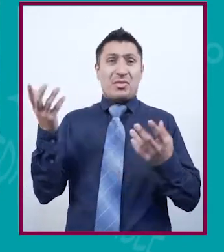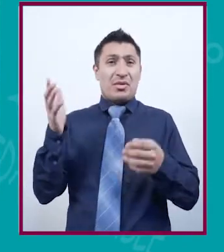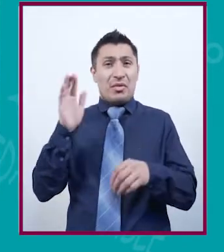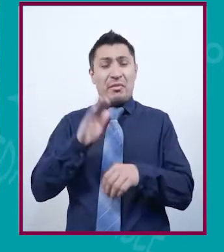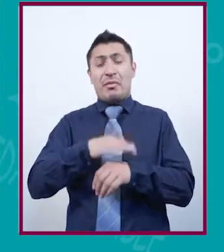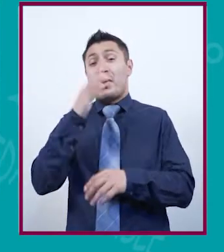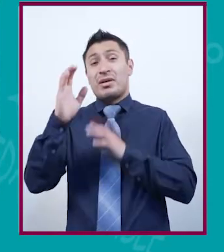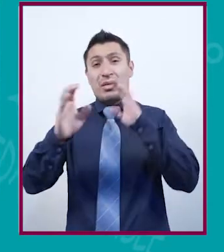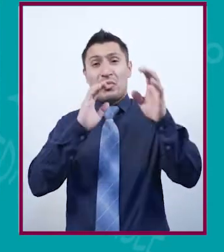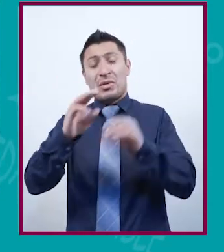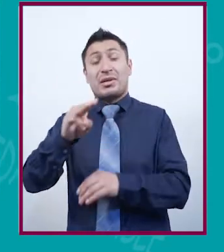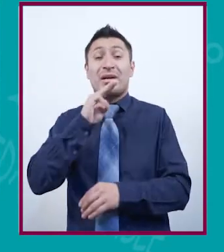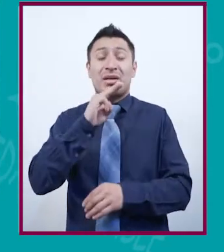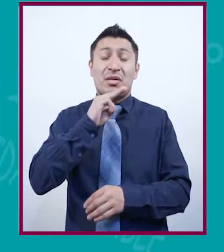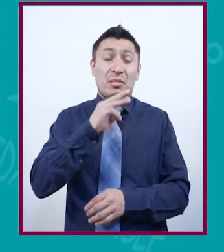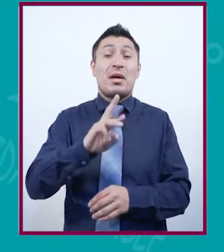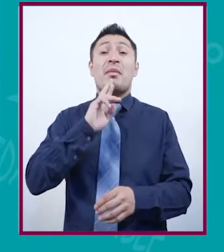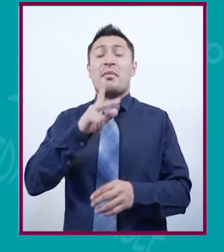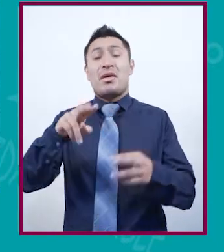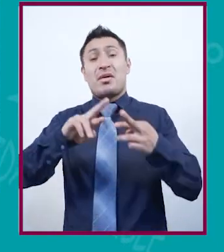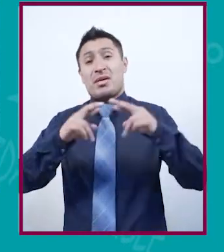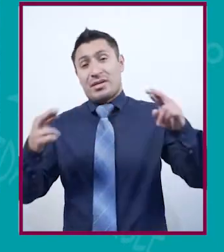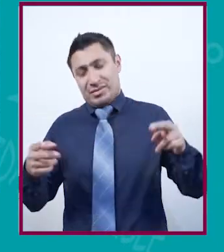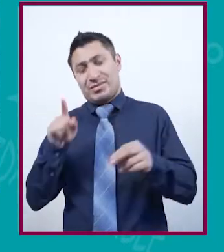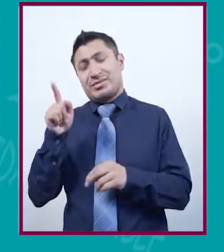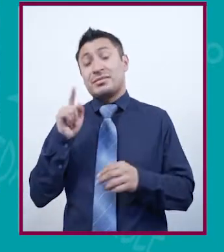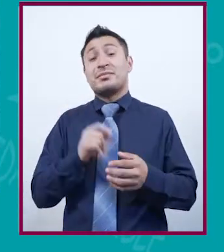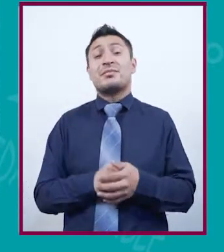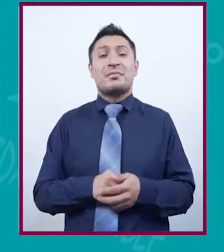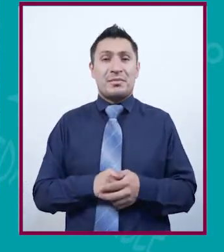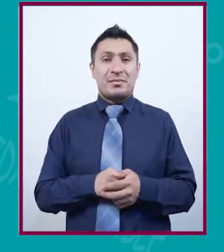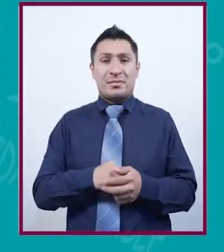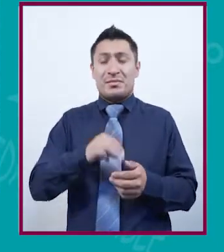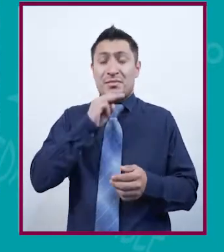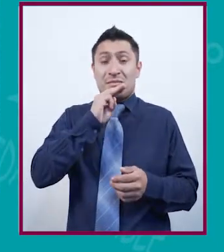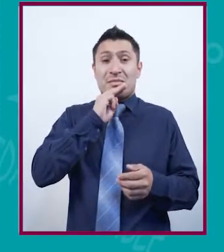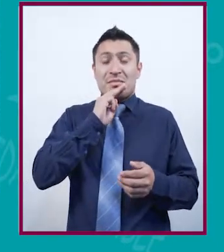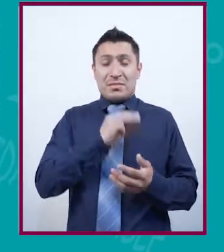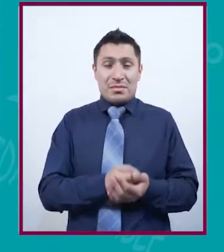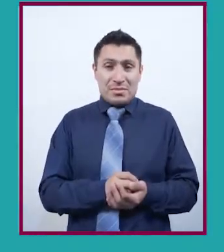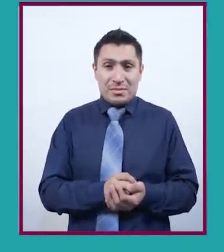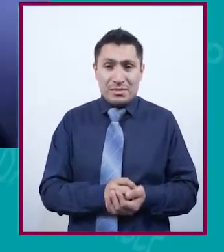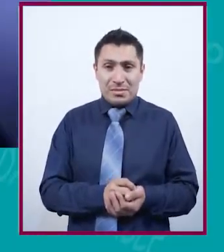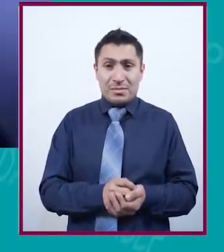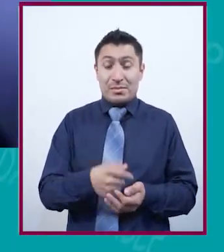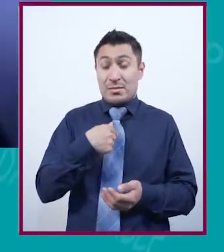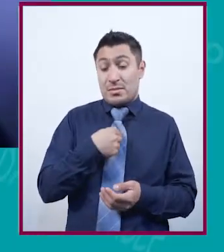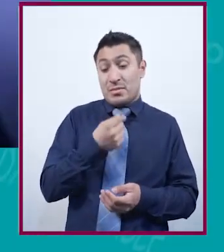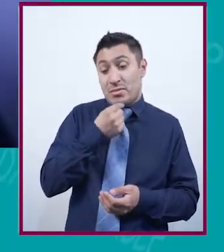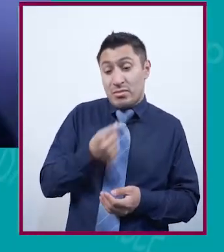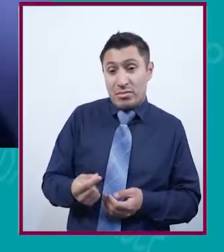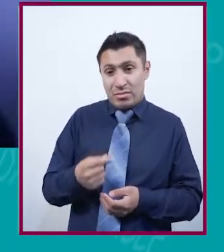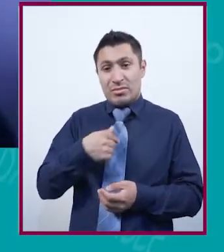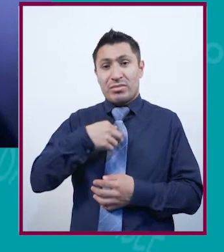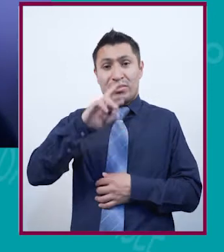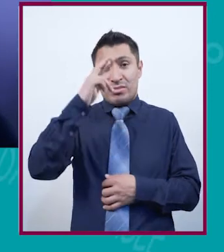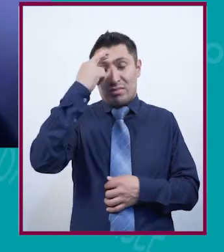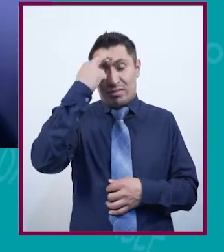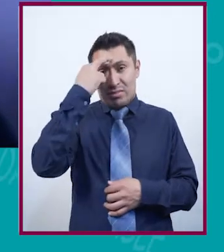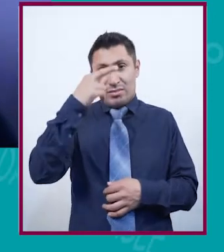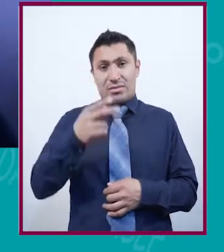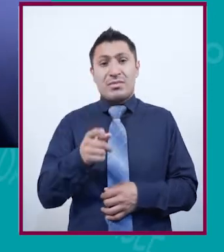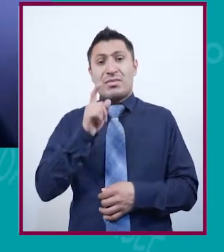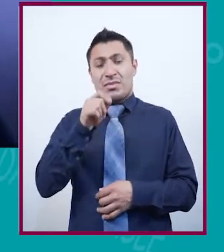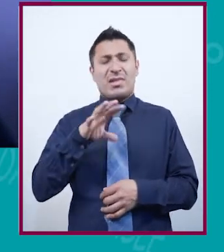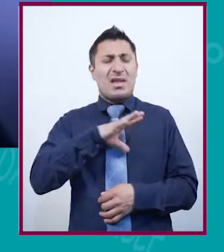tengo comunicación es con mi mamá y la mejor relación es con ella, o sea, es con mamá. En mi infancia la